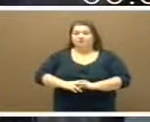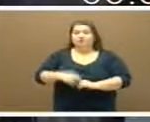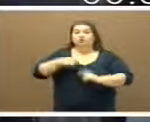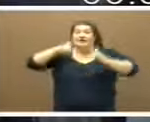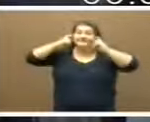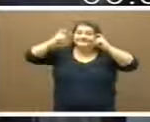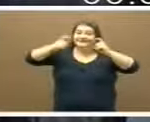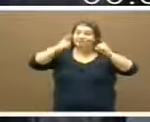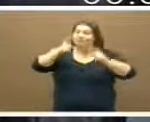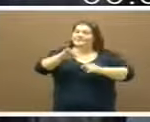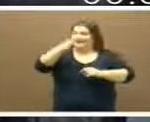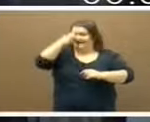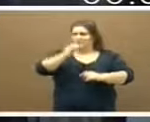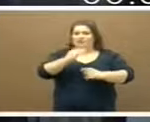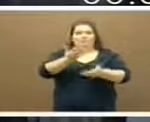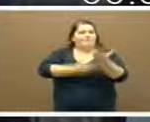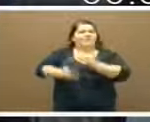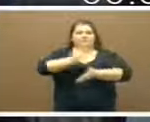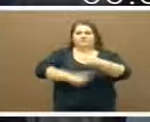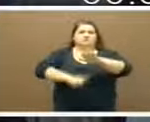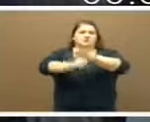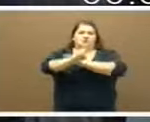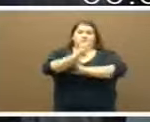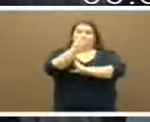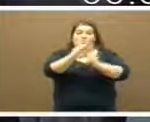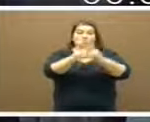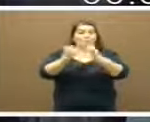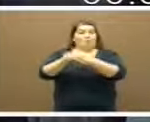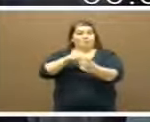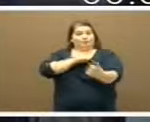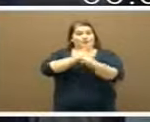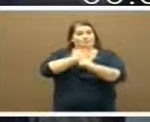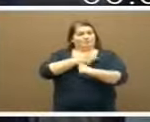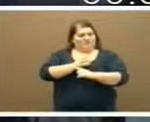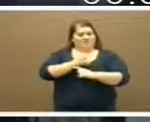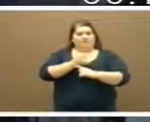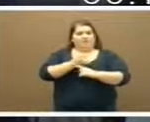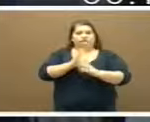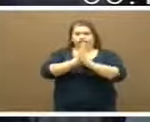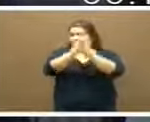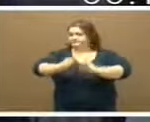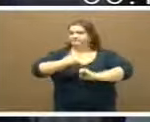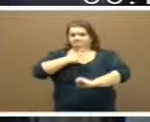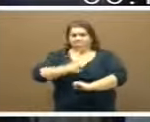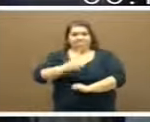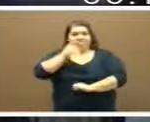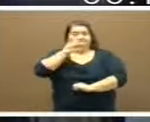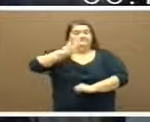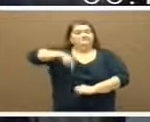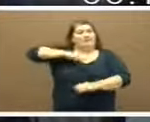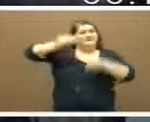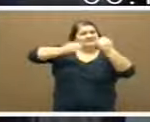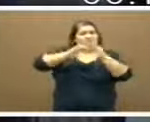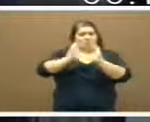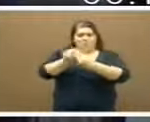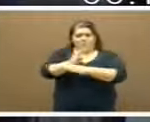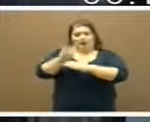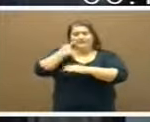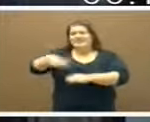creo que la cooperación y el desarrollo es fundamental y creo que vosotros, grupos de la oposición, podremos llegar a un acuerdo en este punto. Esperaba la decisión del Grupo Popular